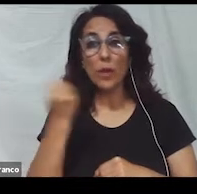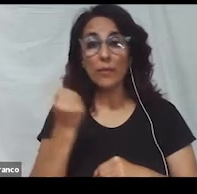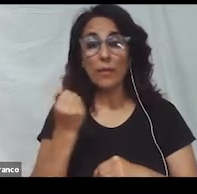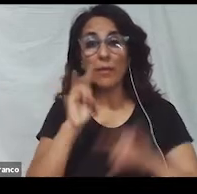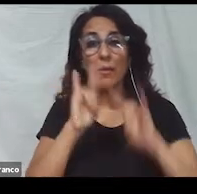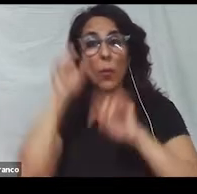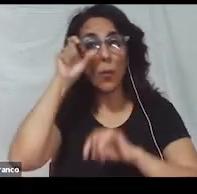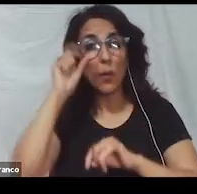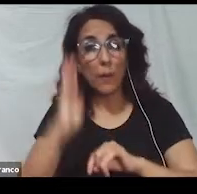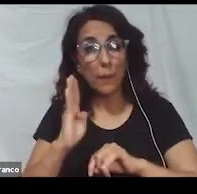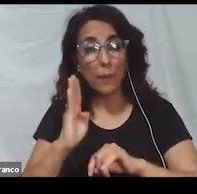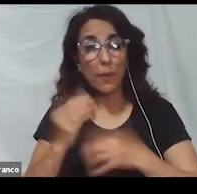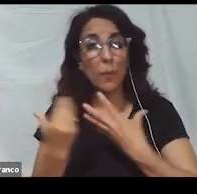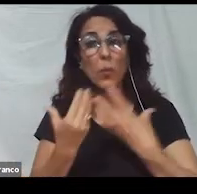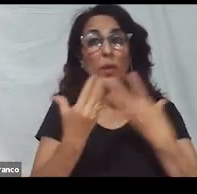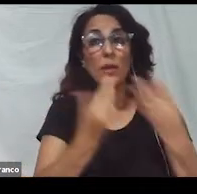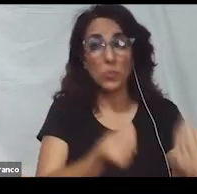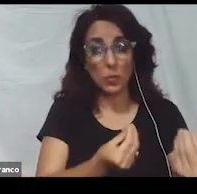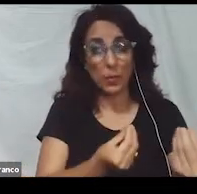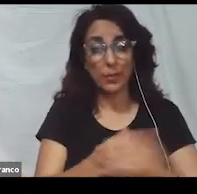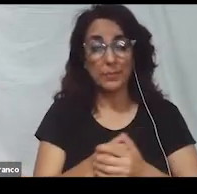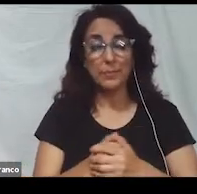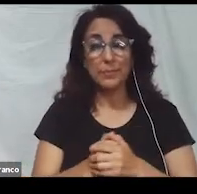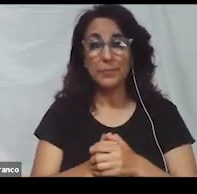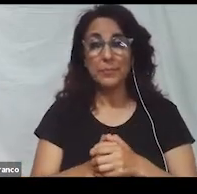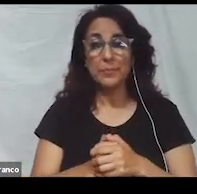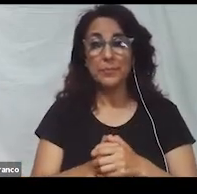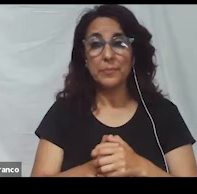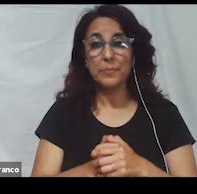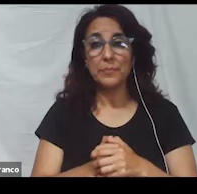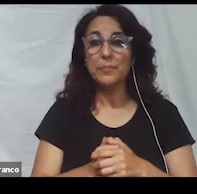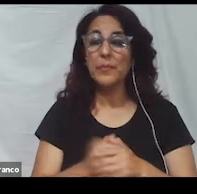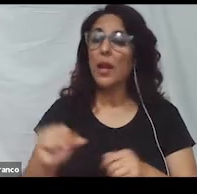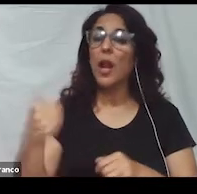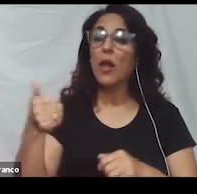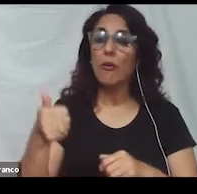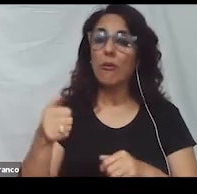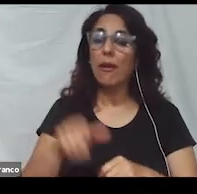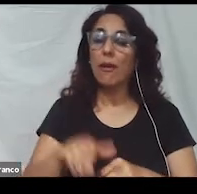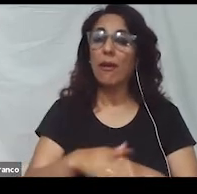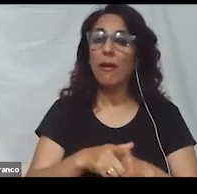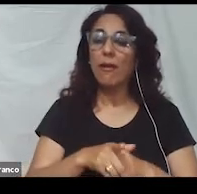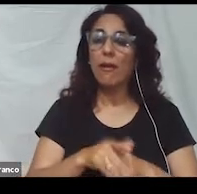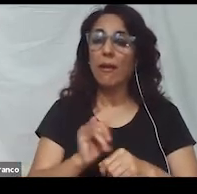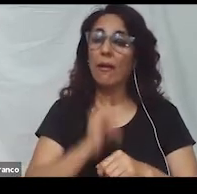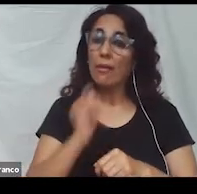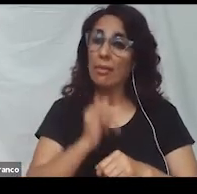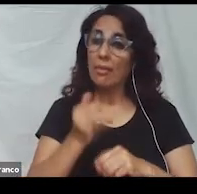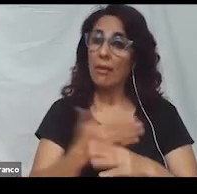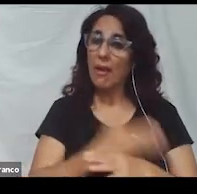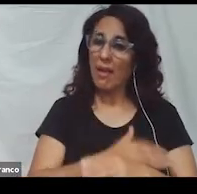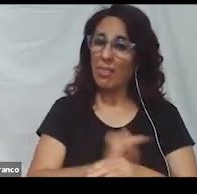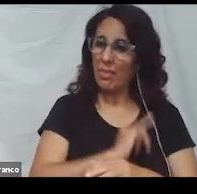nuestra web, ¿no? Es como una pequeña ayuda. Entonces, para lograr esto, y de hecho es algo que también les quería mencionar de las